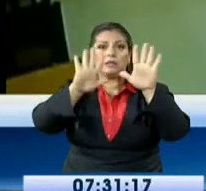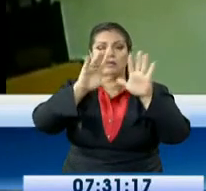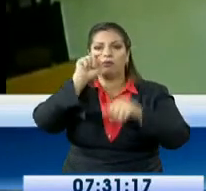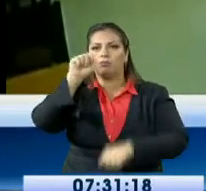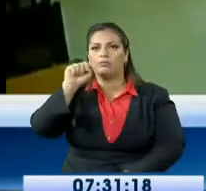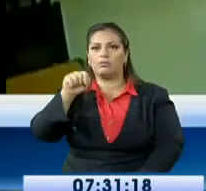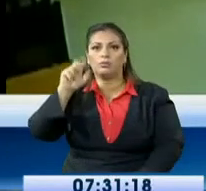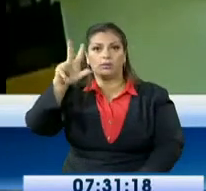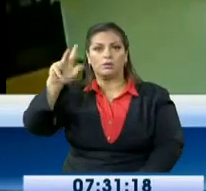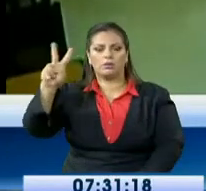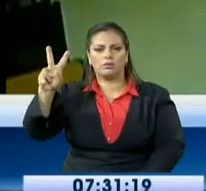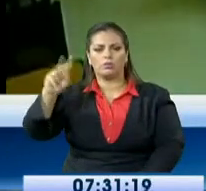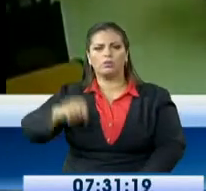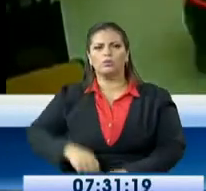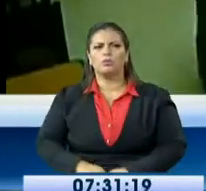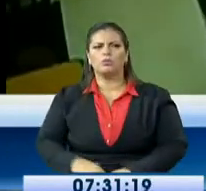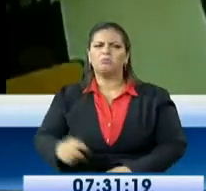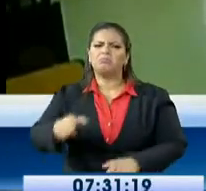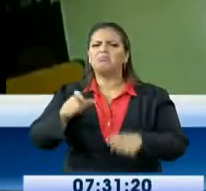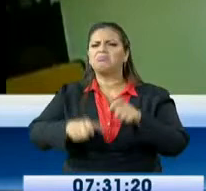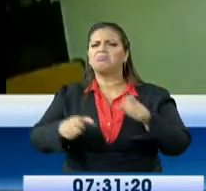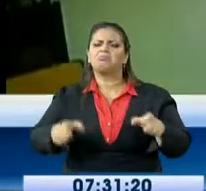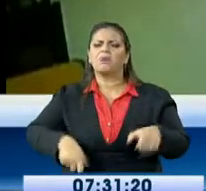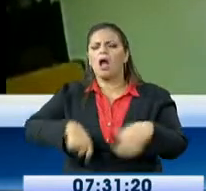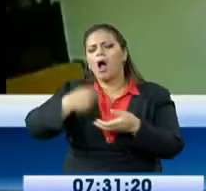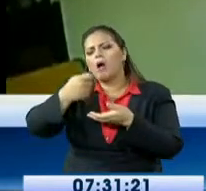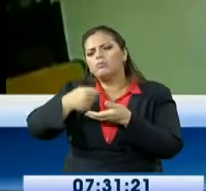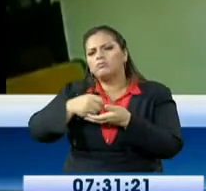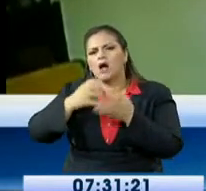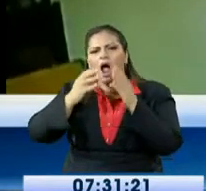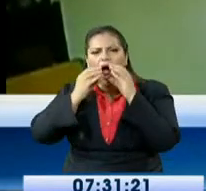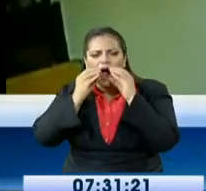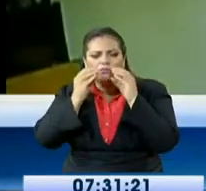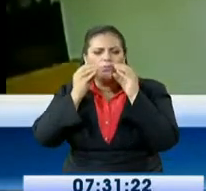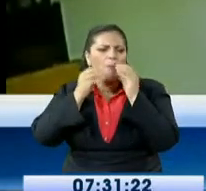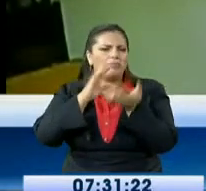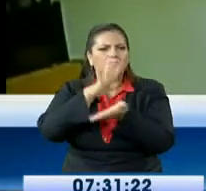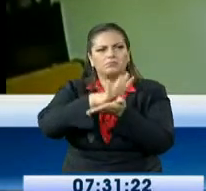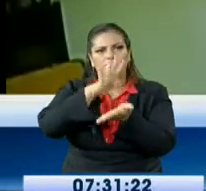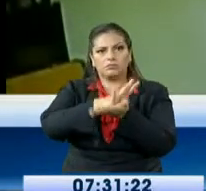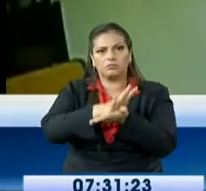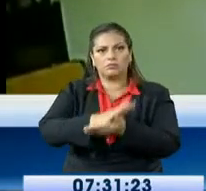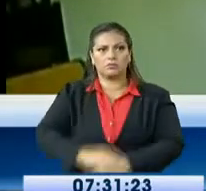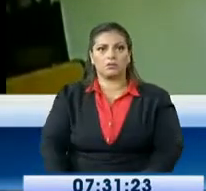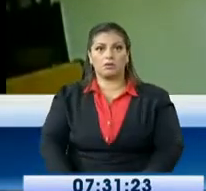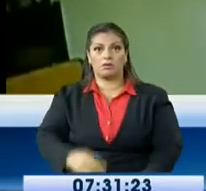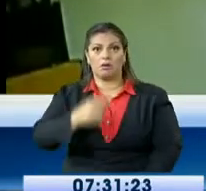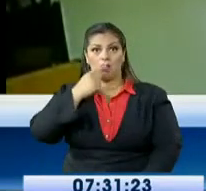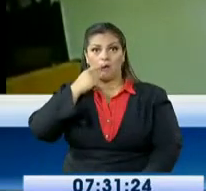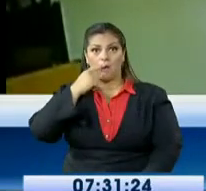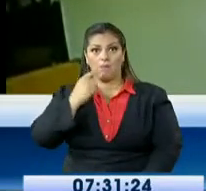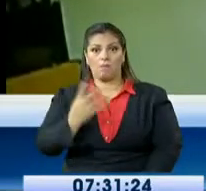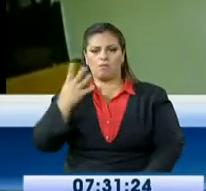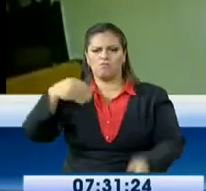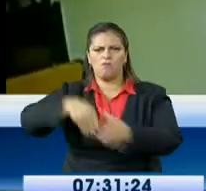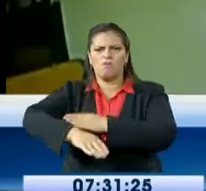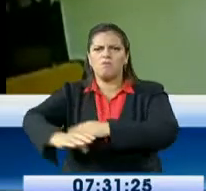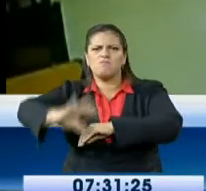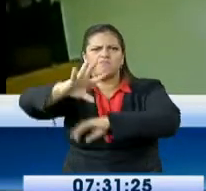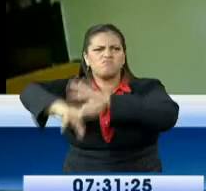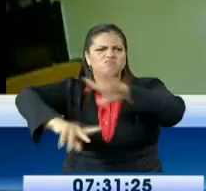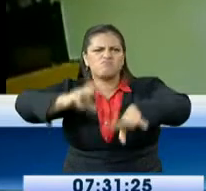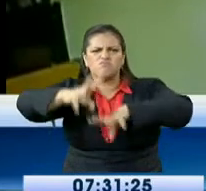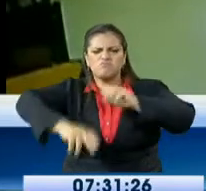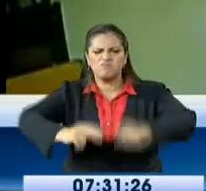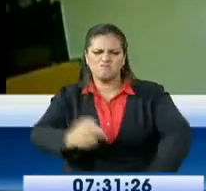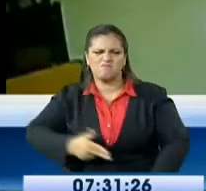a los clientes con total tranquilidad. De pronto, dos sujetos armados irrumpen violentamente. Con gritos e insultos someten a las personas que estaban